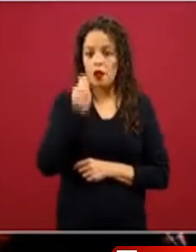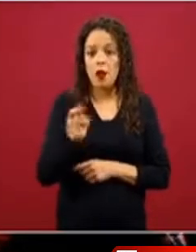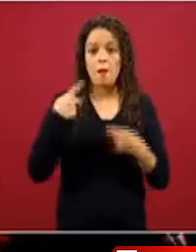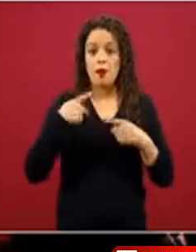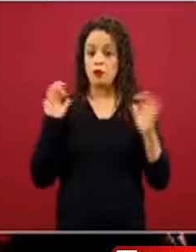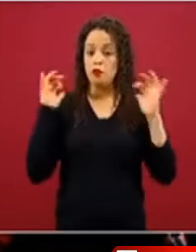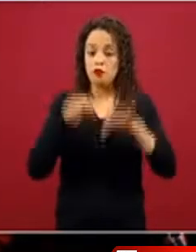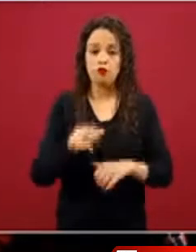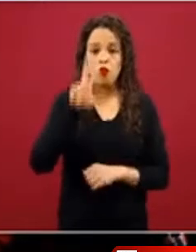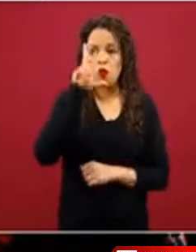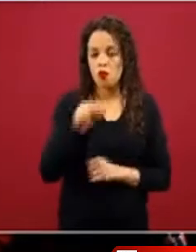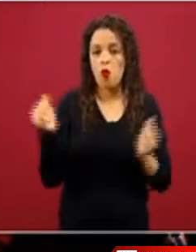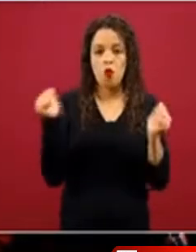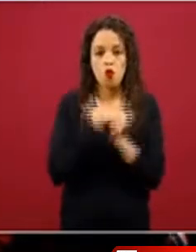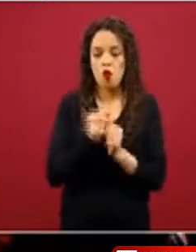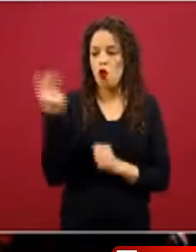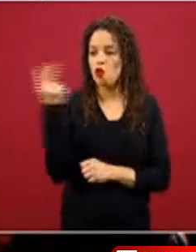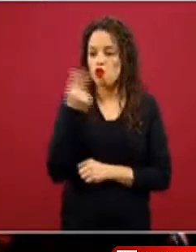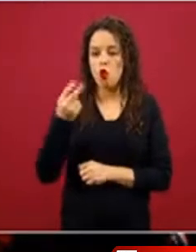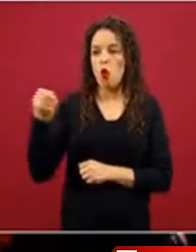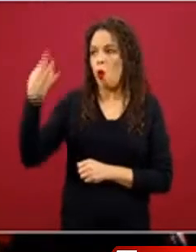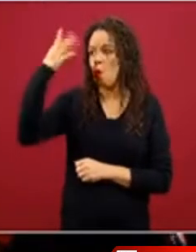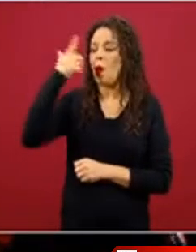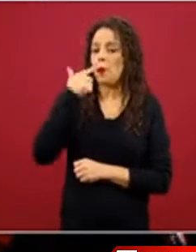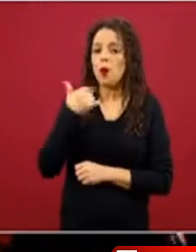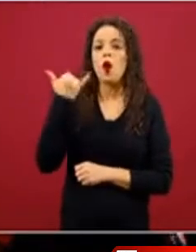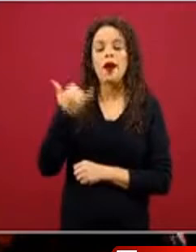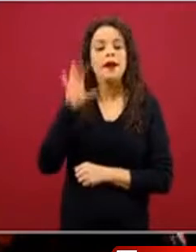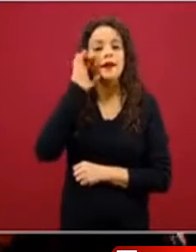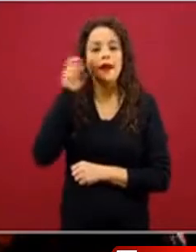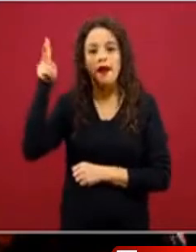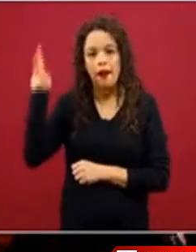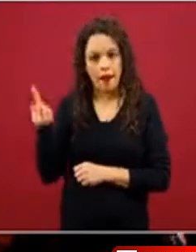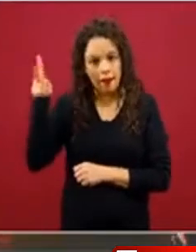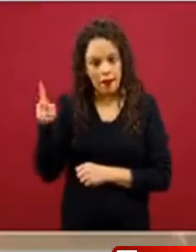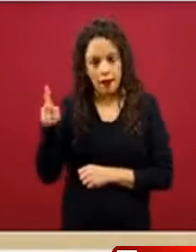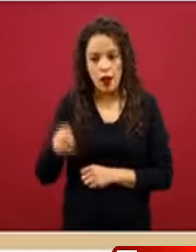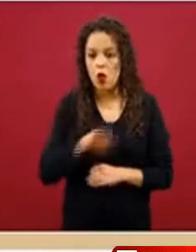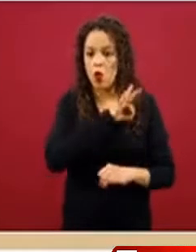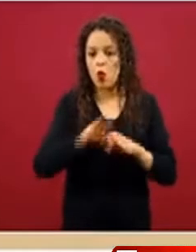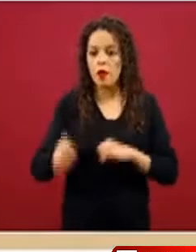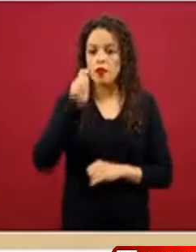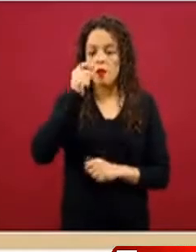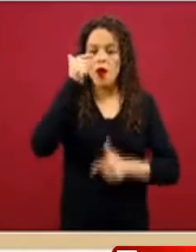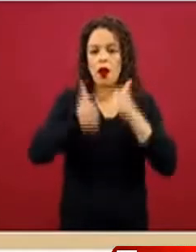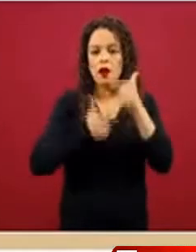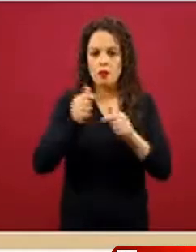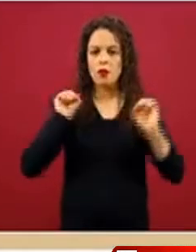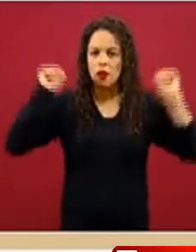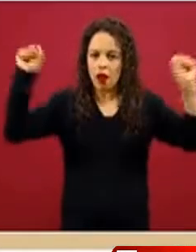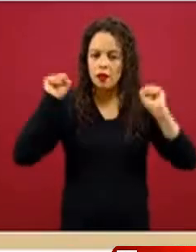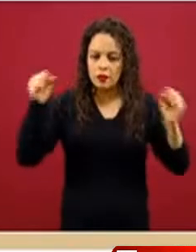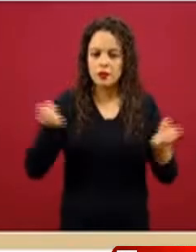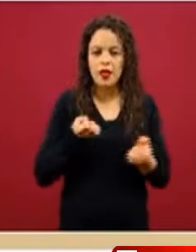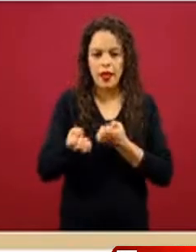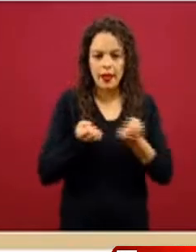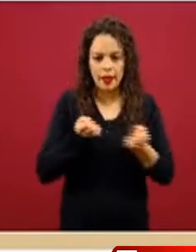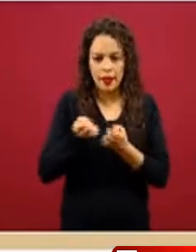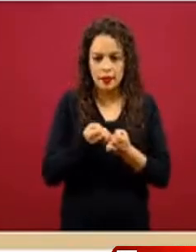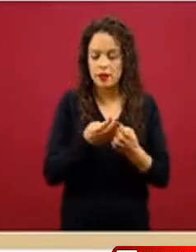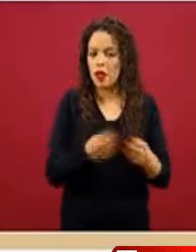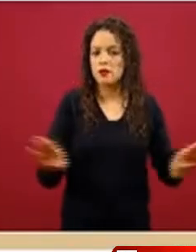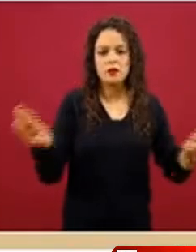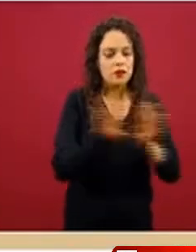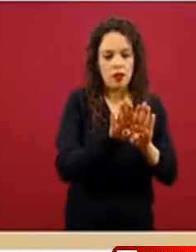semáforo. Por último, gimnasios están cerrados en nivel rojo y al